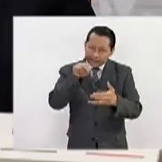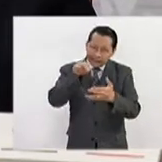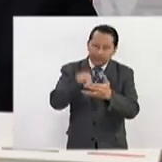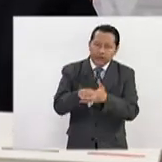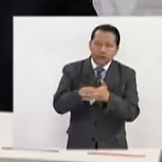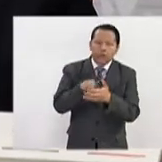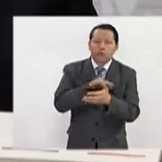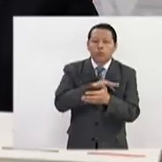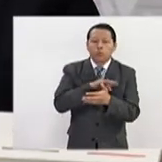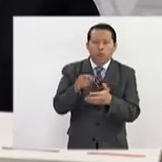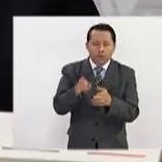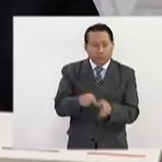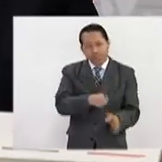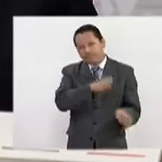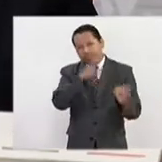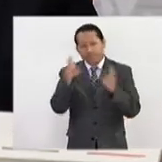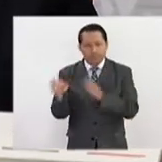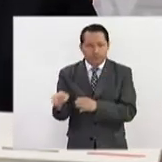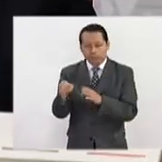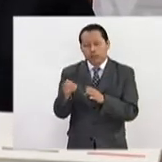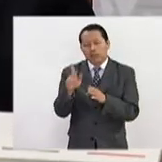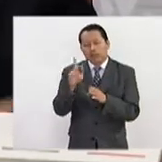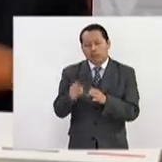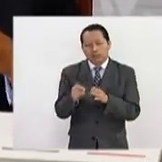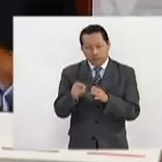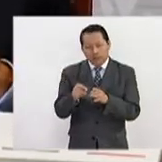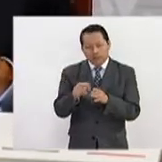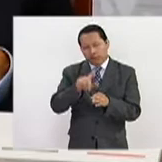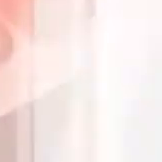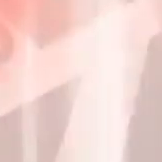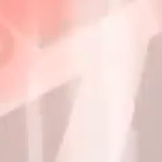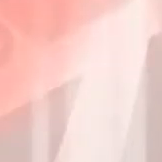pueda ser pospuesta o retrasada.